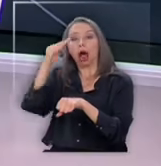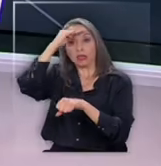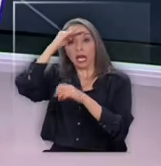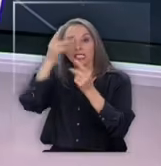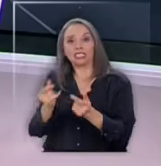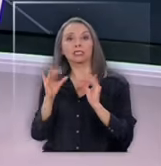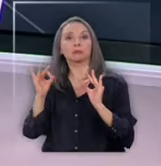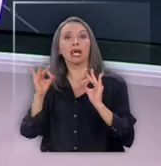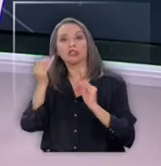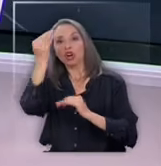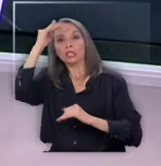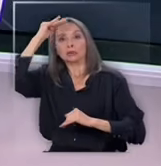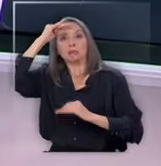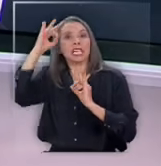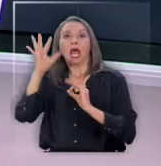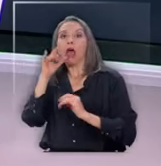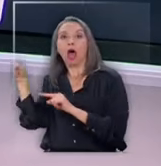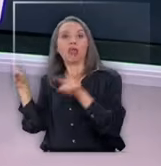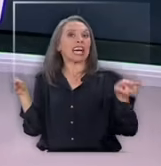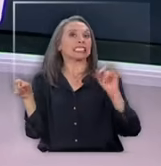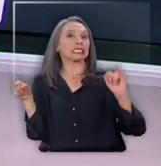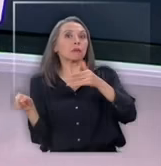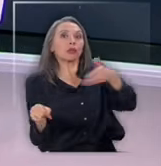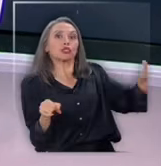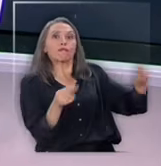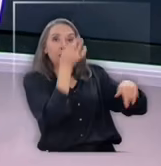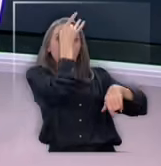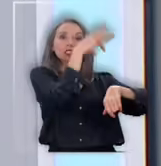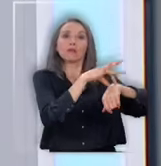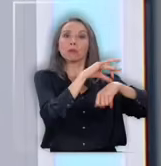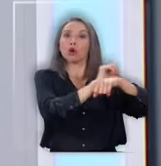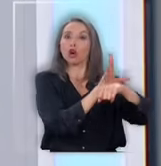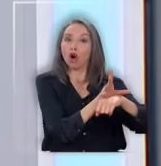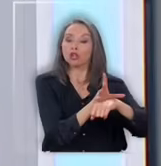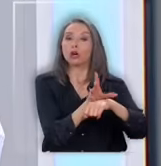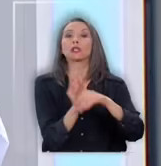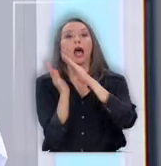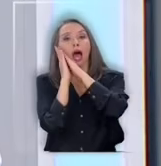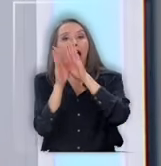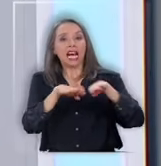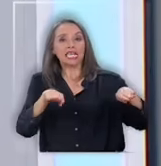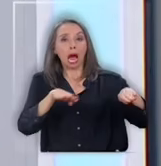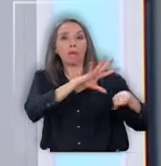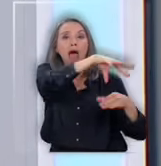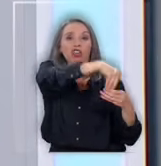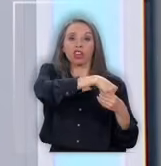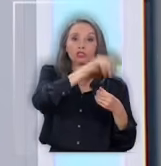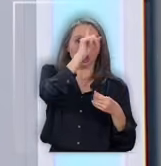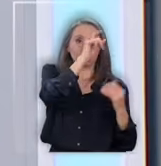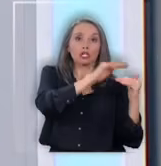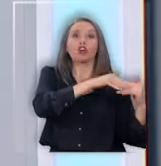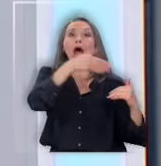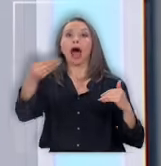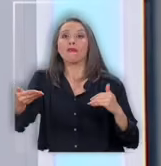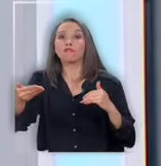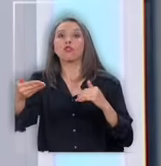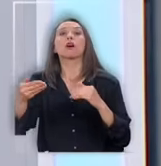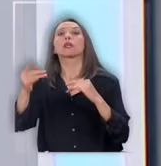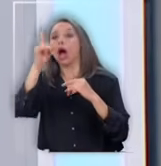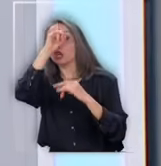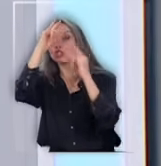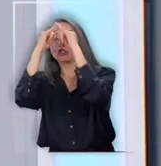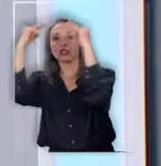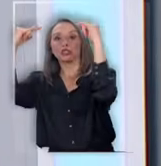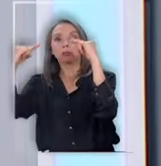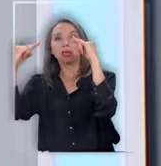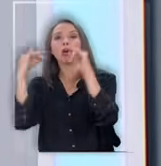misma experiencia que empezamos a por ejemplo a sumar camas fuera del hospital ejemplo se construye un hospital de campaña en el